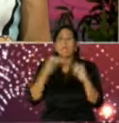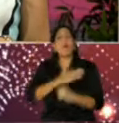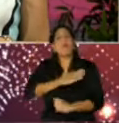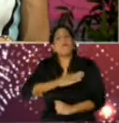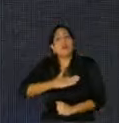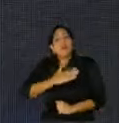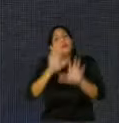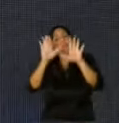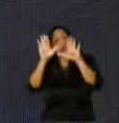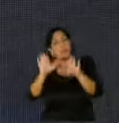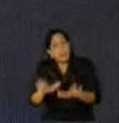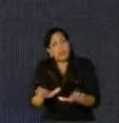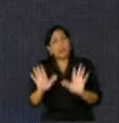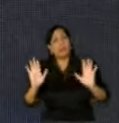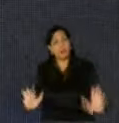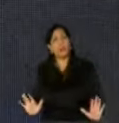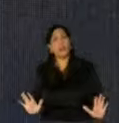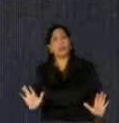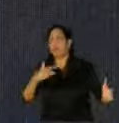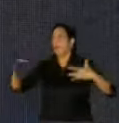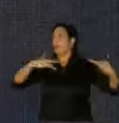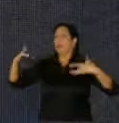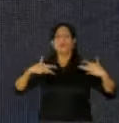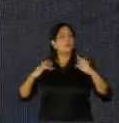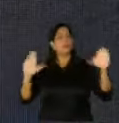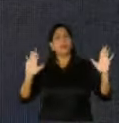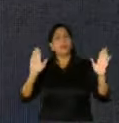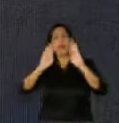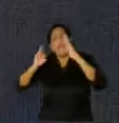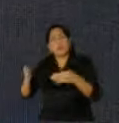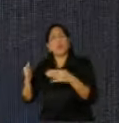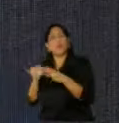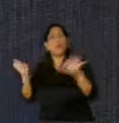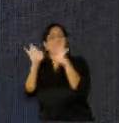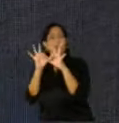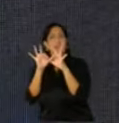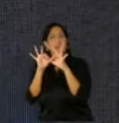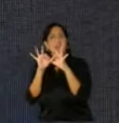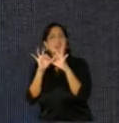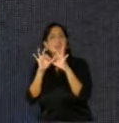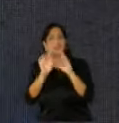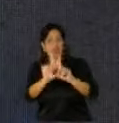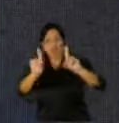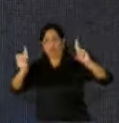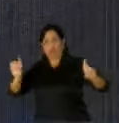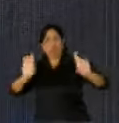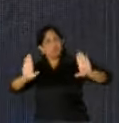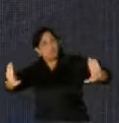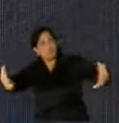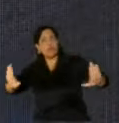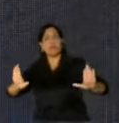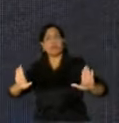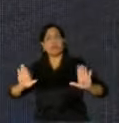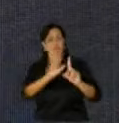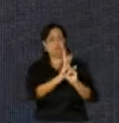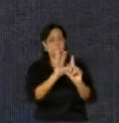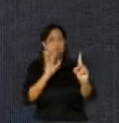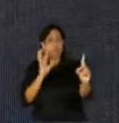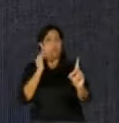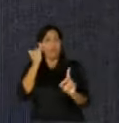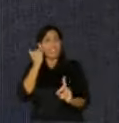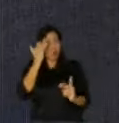subsane toda esta dinámica y que realmente nos enfoquemos en lo importante, que es mantener la distancia física, reconocer cuando una persona se